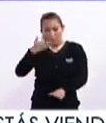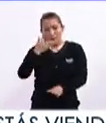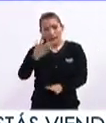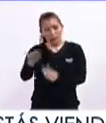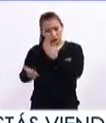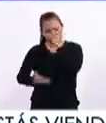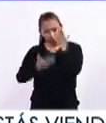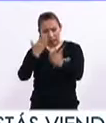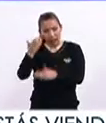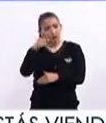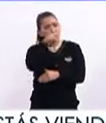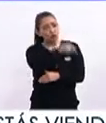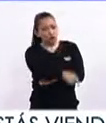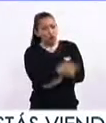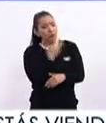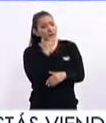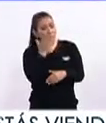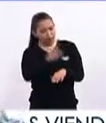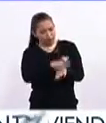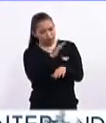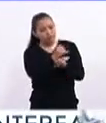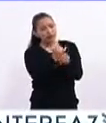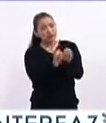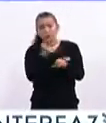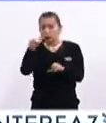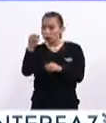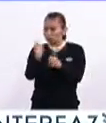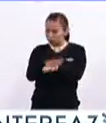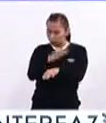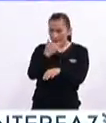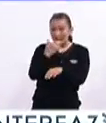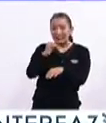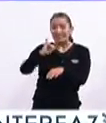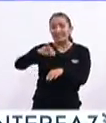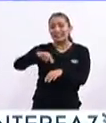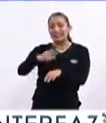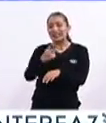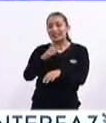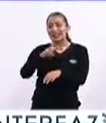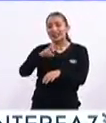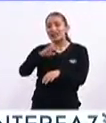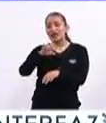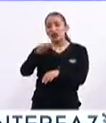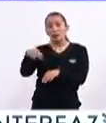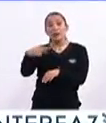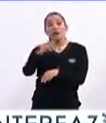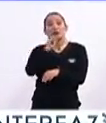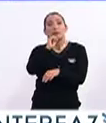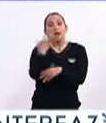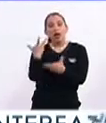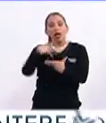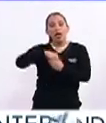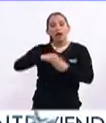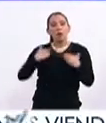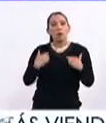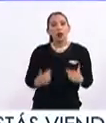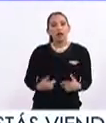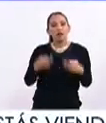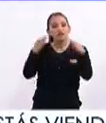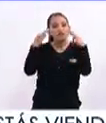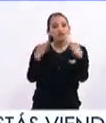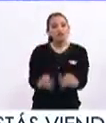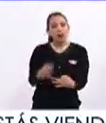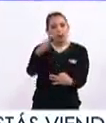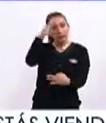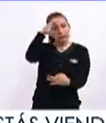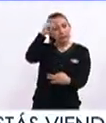excelente investigador, un excelente ingeniero, pero sobre todo un excelente ser humano, el que piensa,